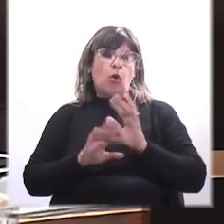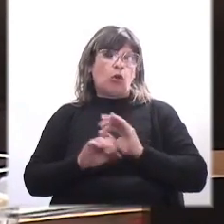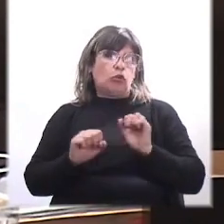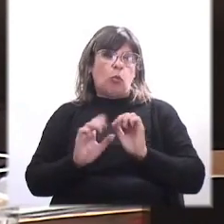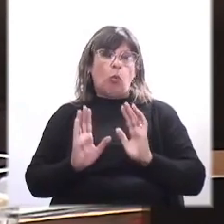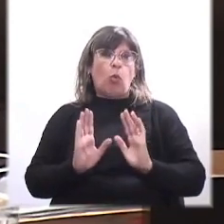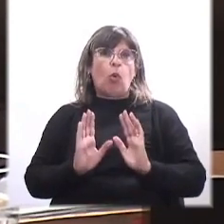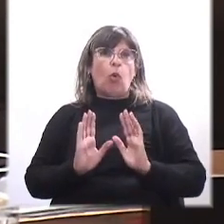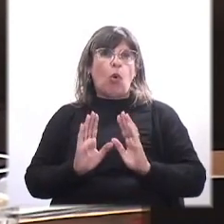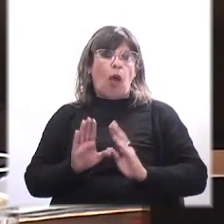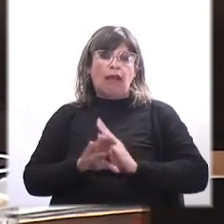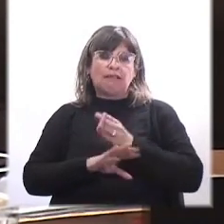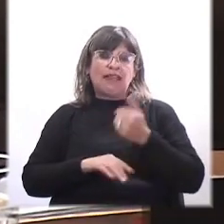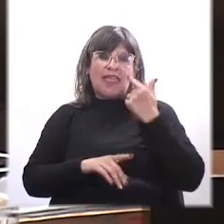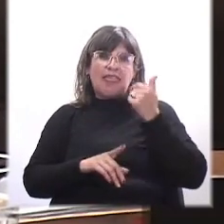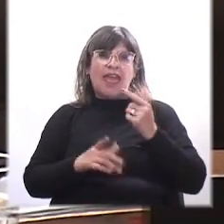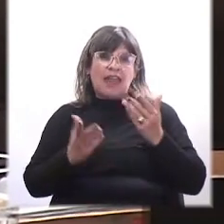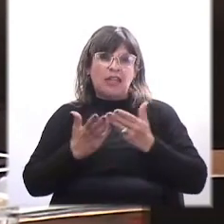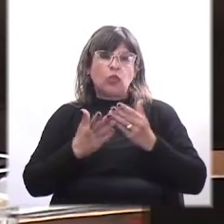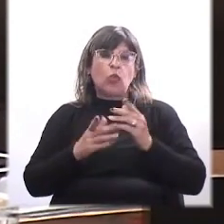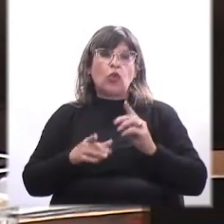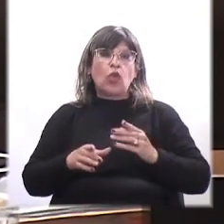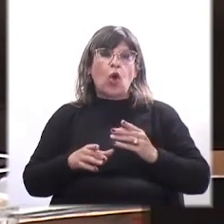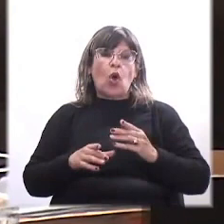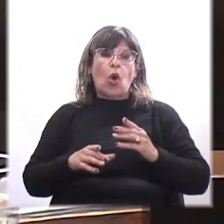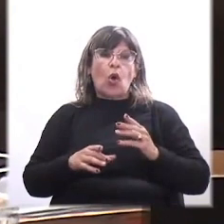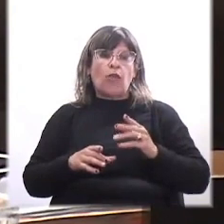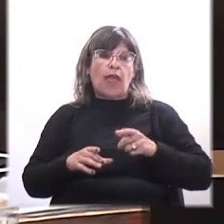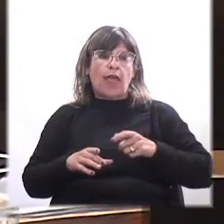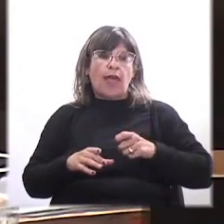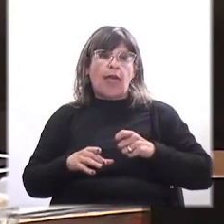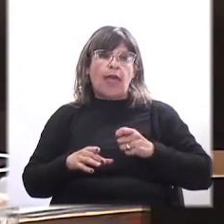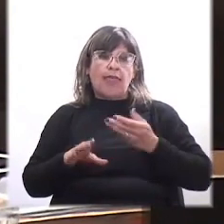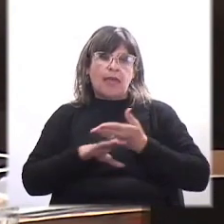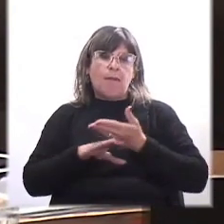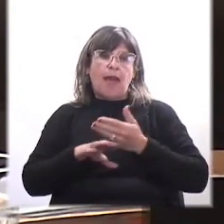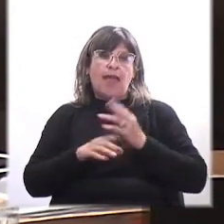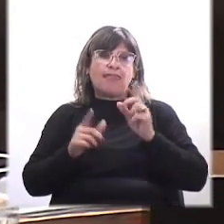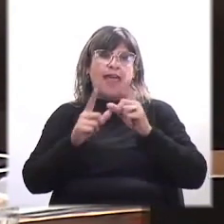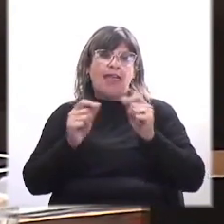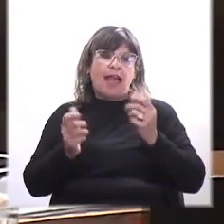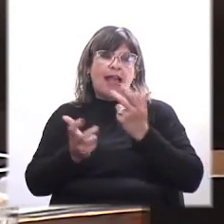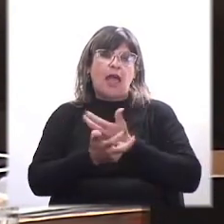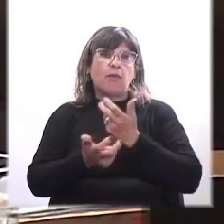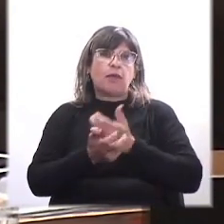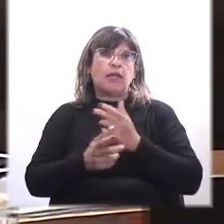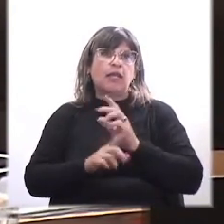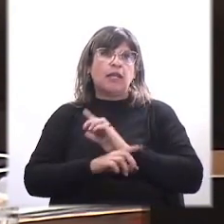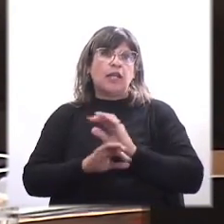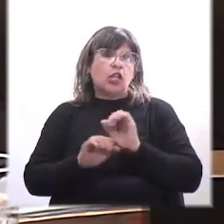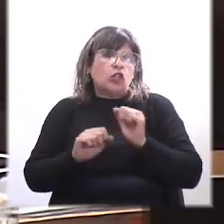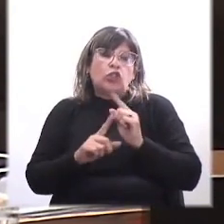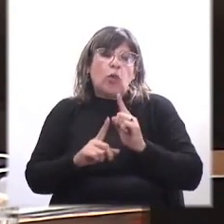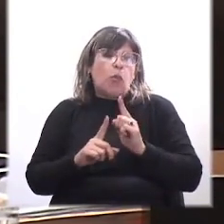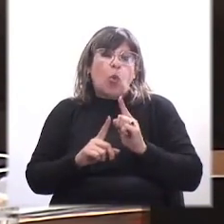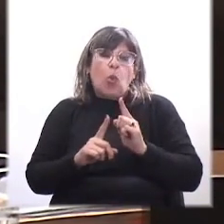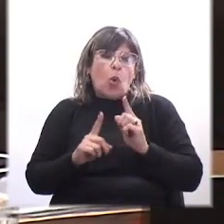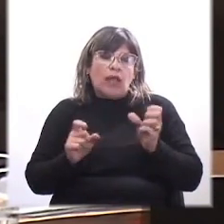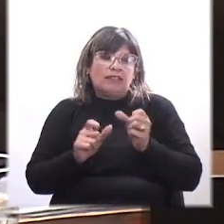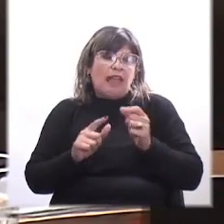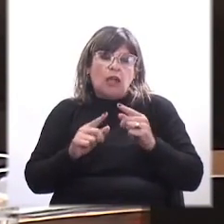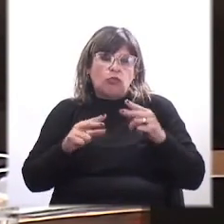accedido a estudios de demanda de ANCAP, lo cual ellos dicen que no permitió hacer un análisis